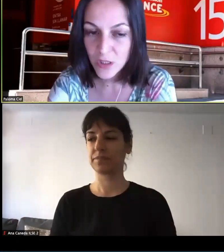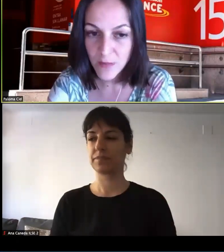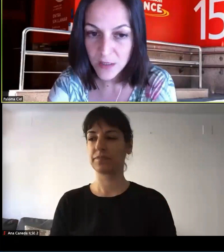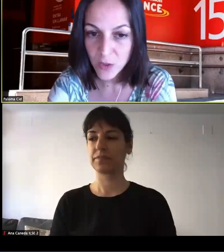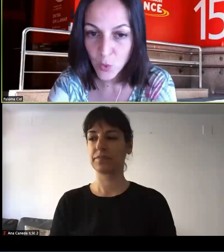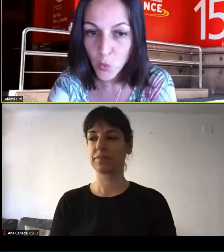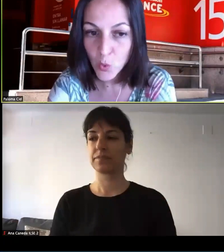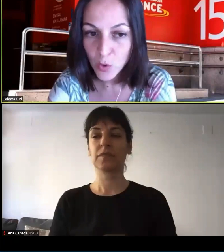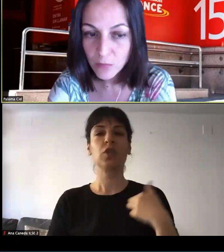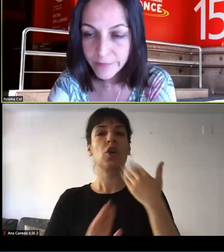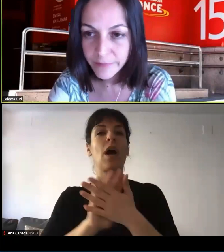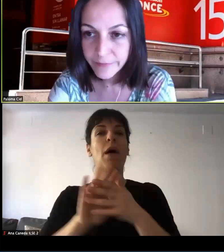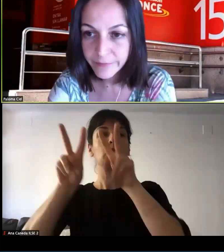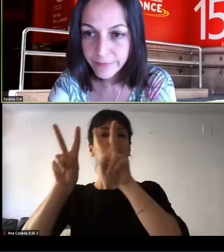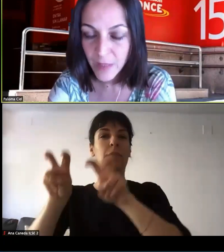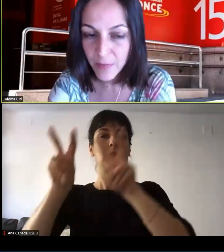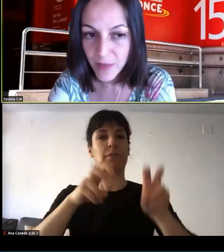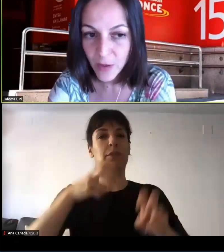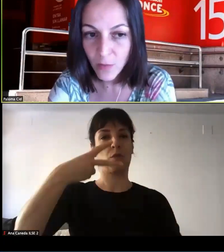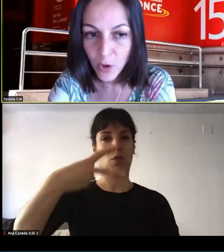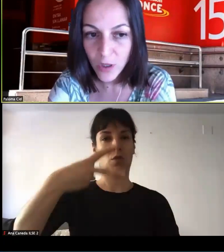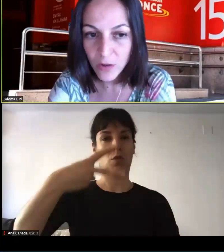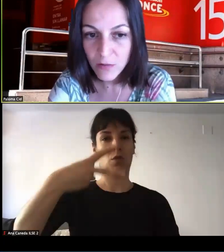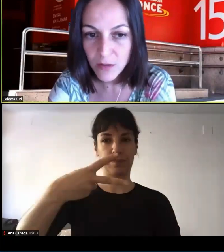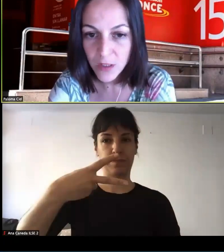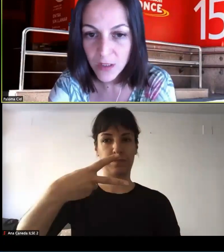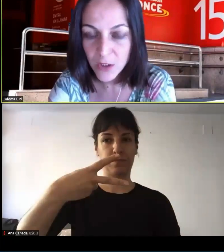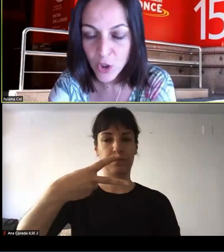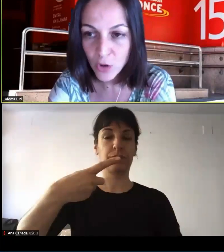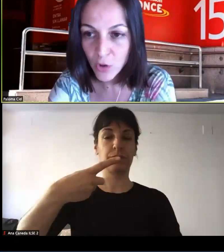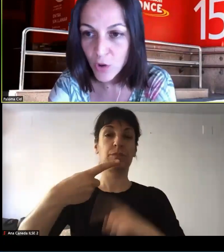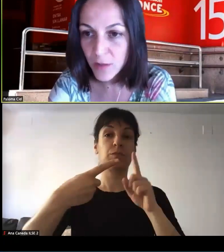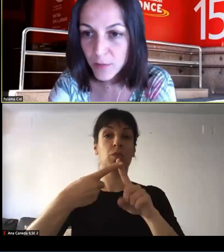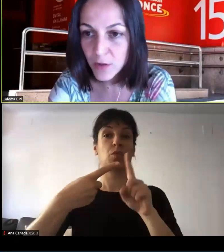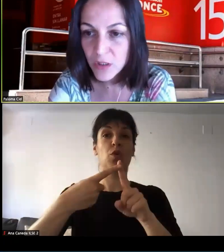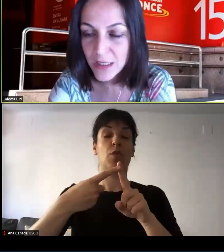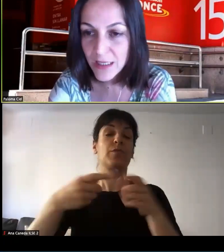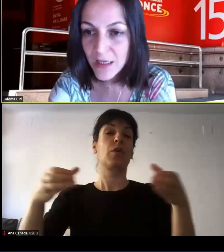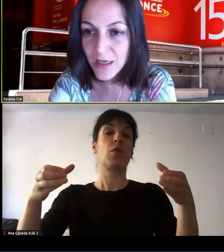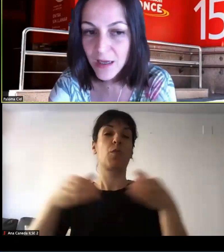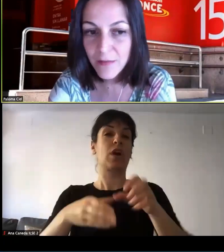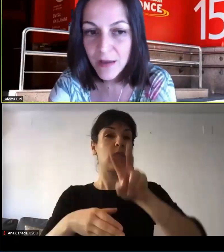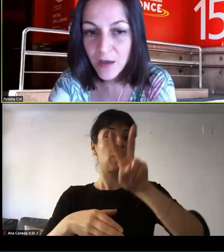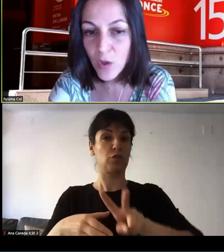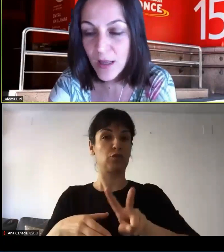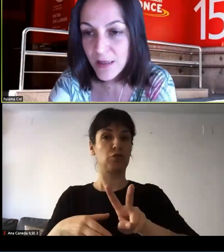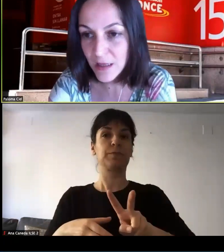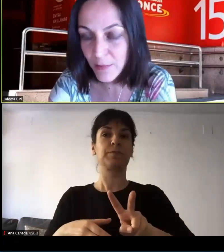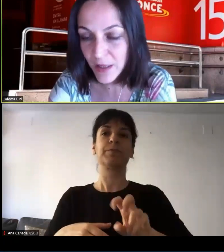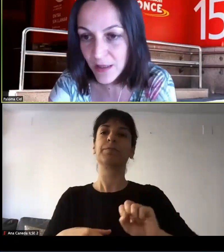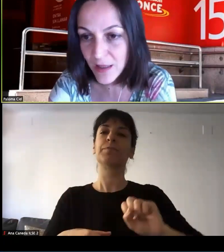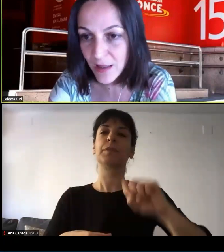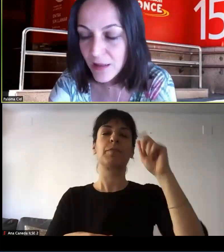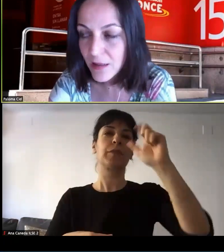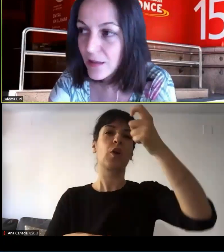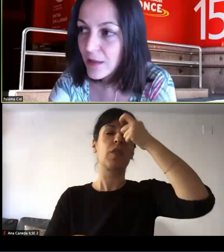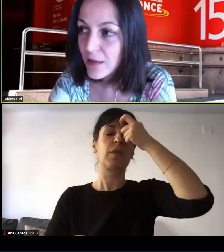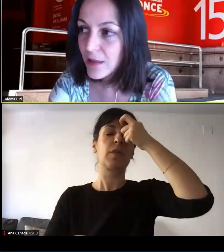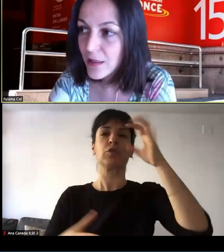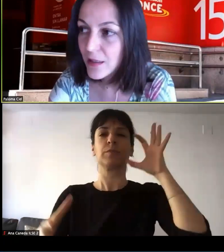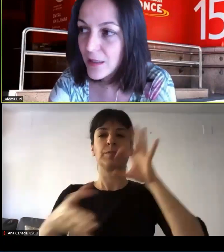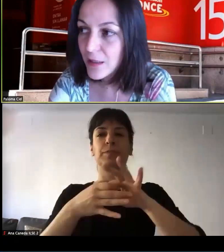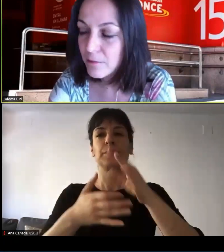2 temas. Uno, el primero, el bloque 2, son conceptos que tienen que ver con la discapacidad,